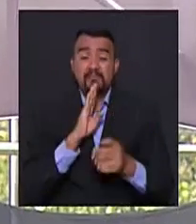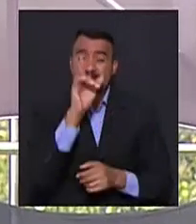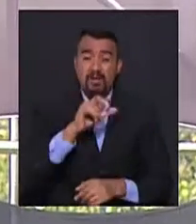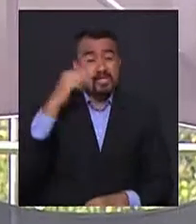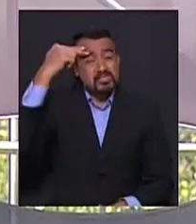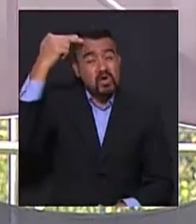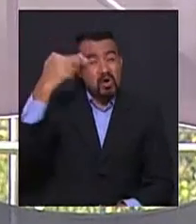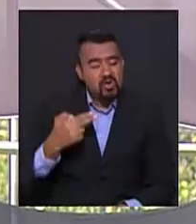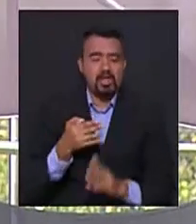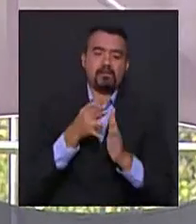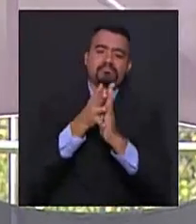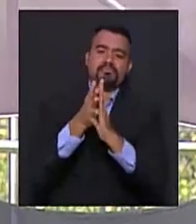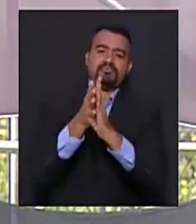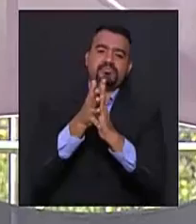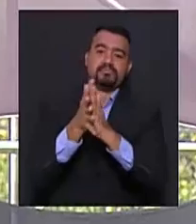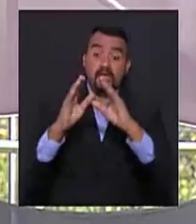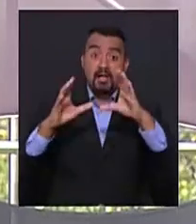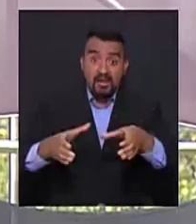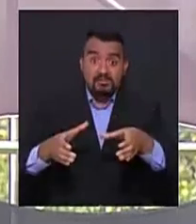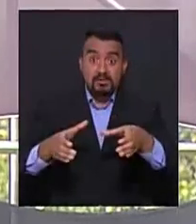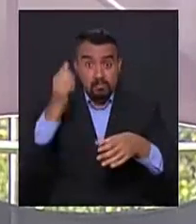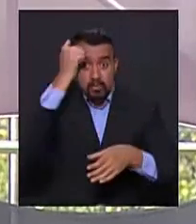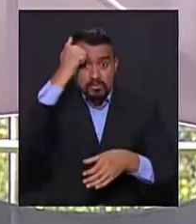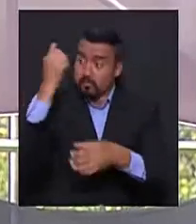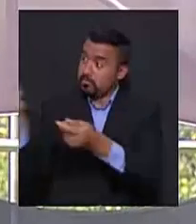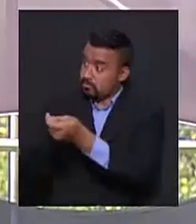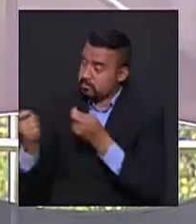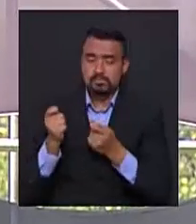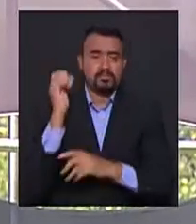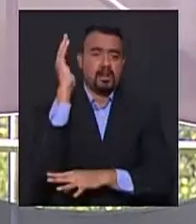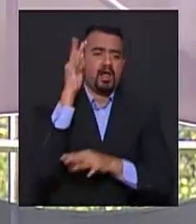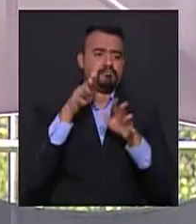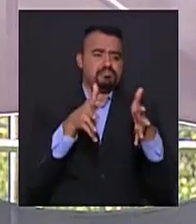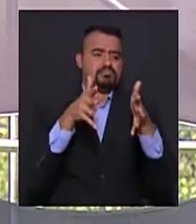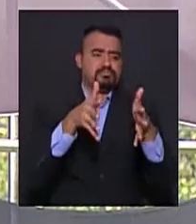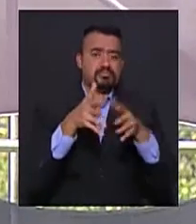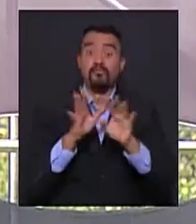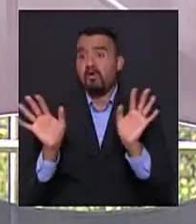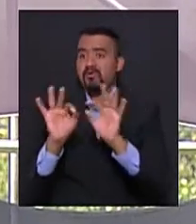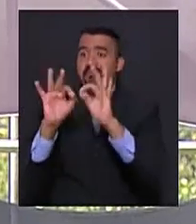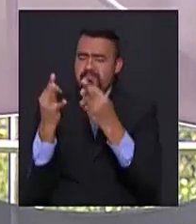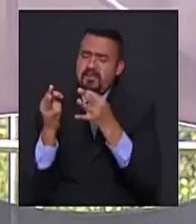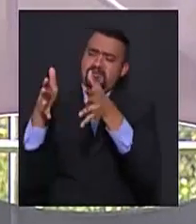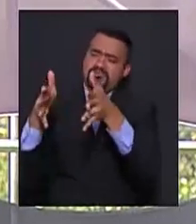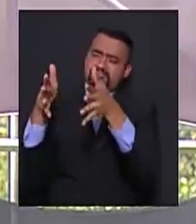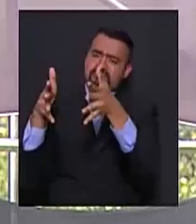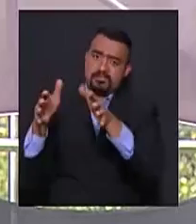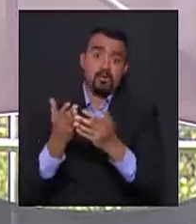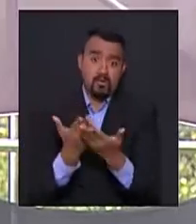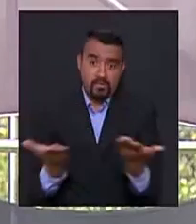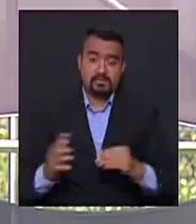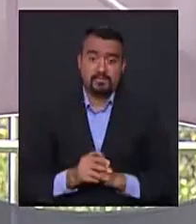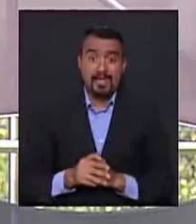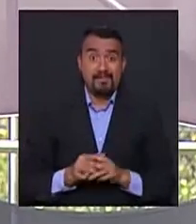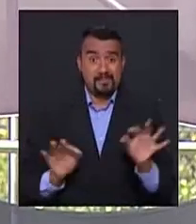valientes, contándola en sus salones de clase, en sus familias y en sus comunidades. Para eso será